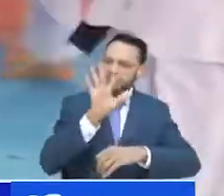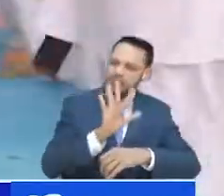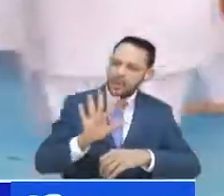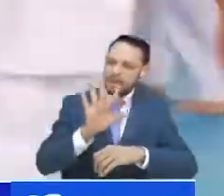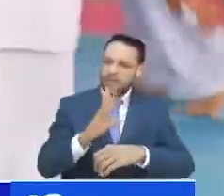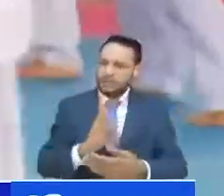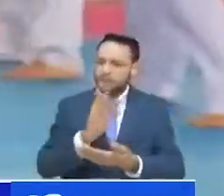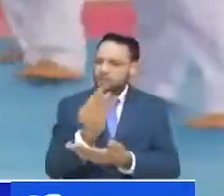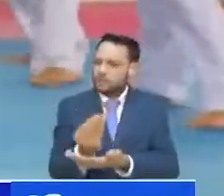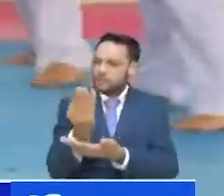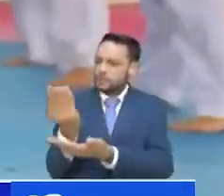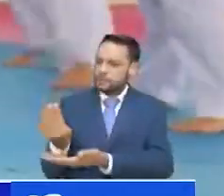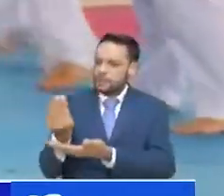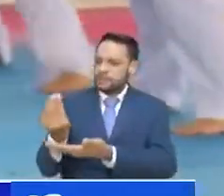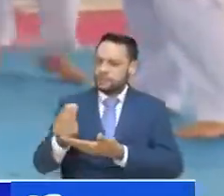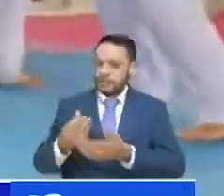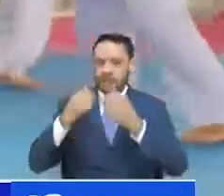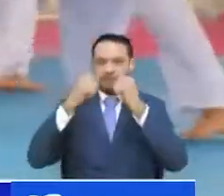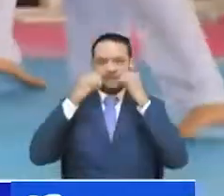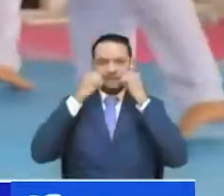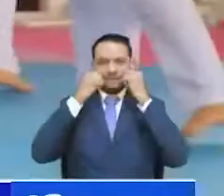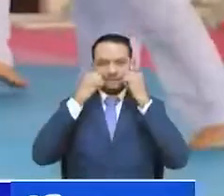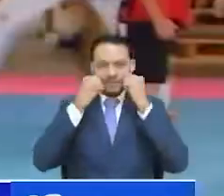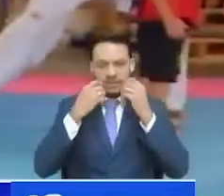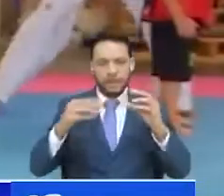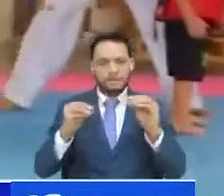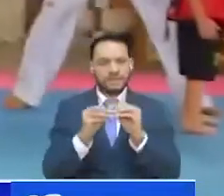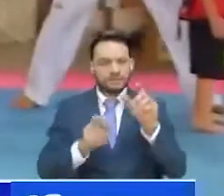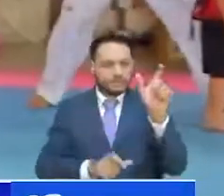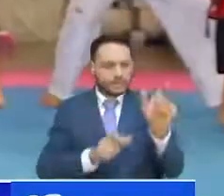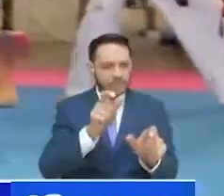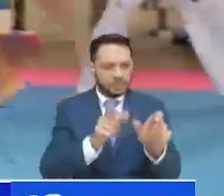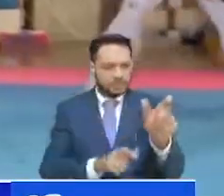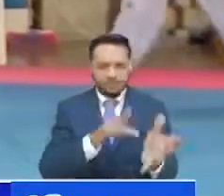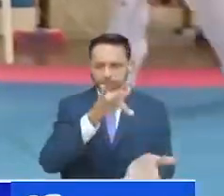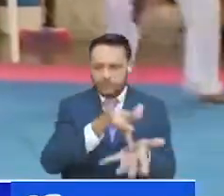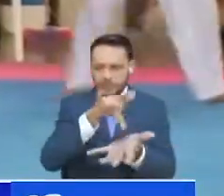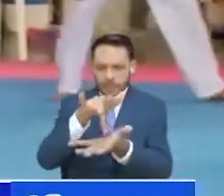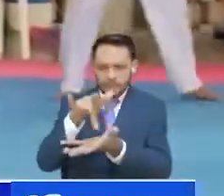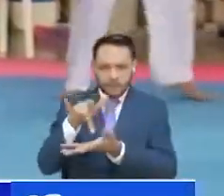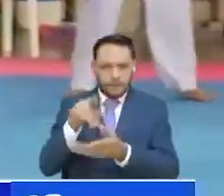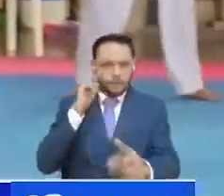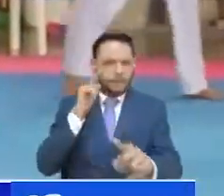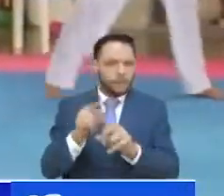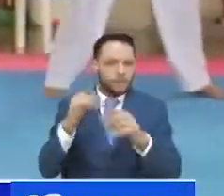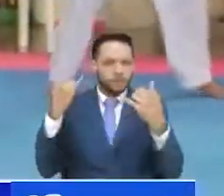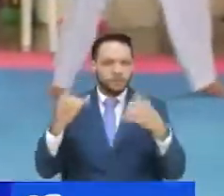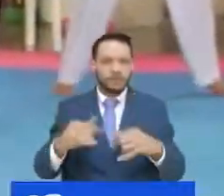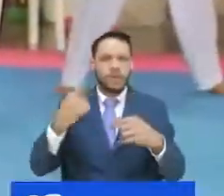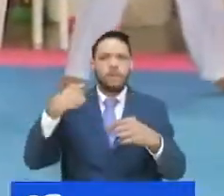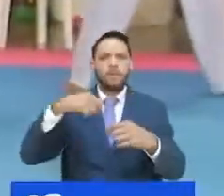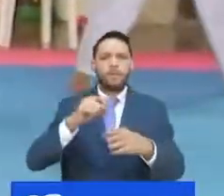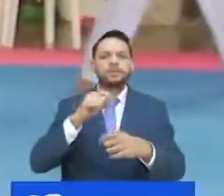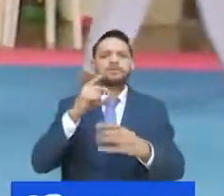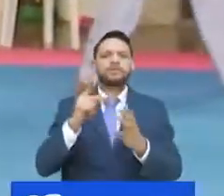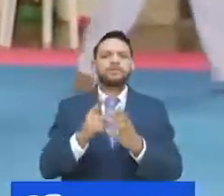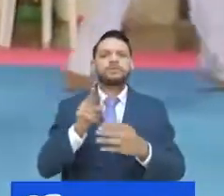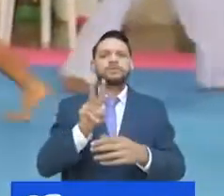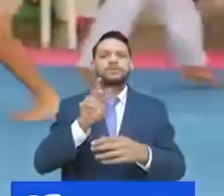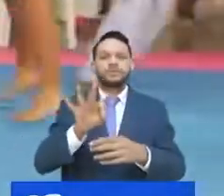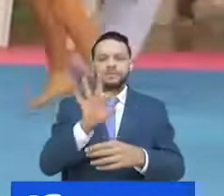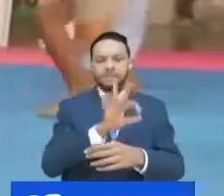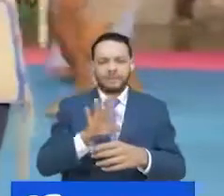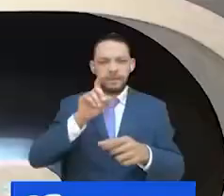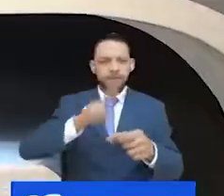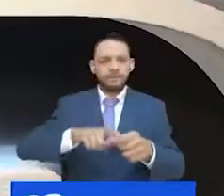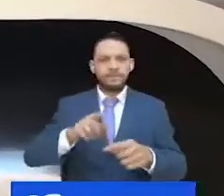a prueba las condiciones físicas y técnicas de sus participantes, quienes desde ya tienen la mente puesta en los próximos Juegos Deportivos